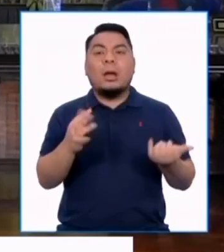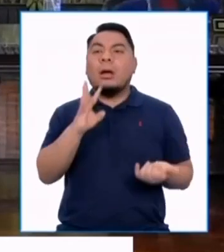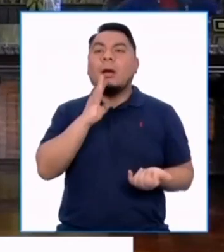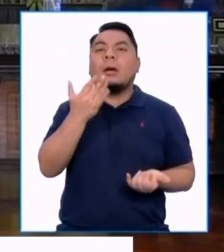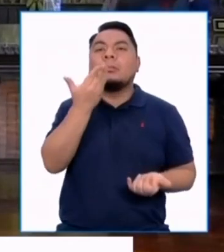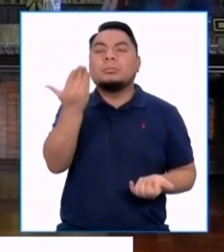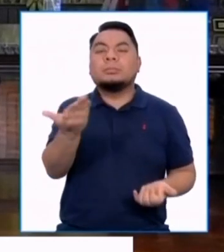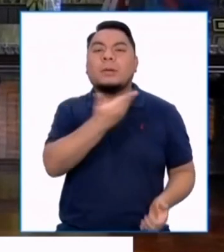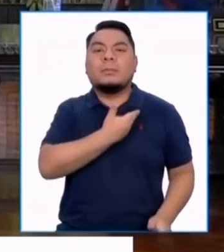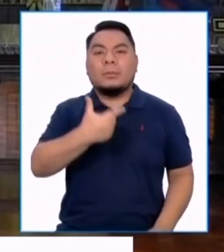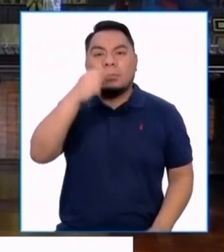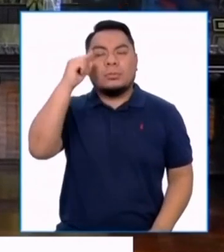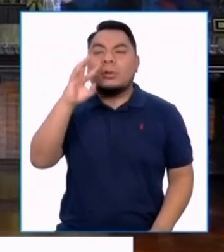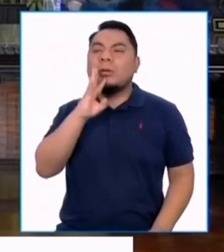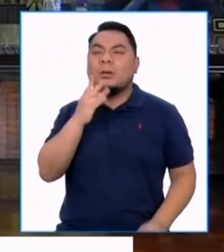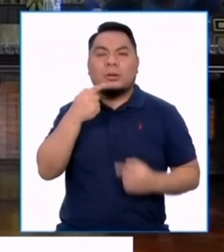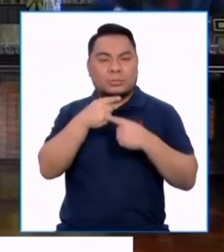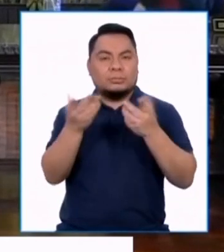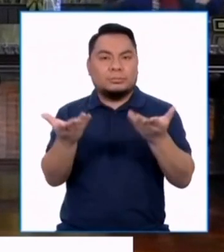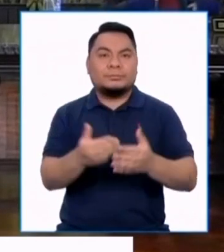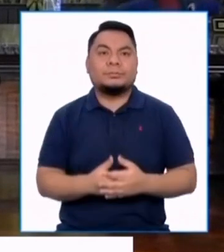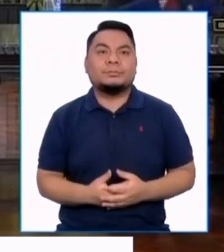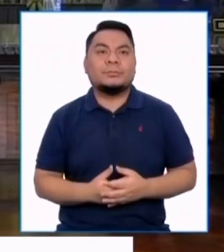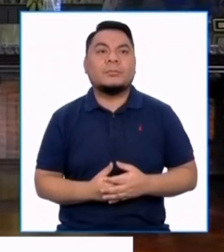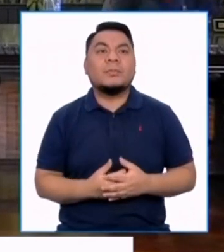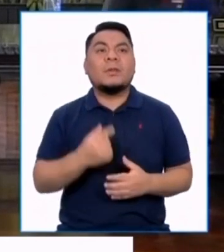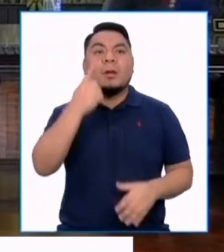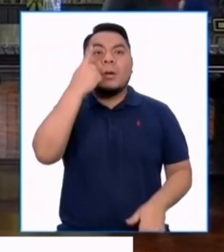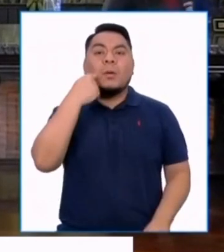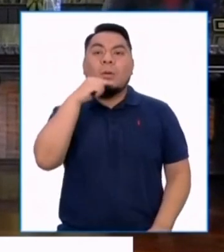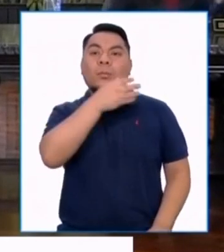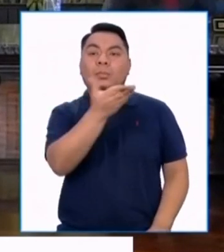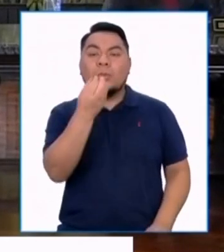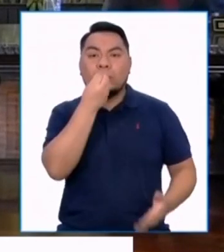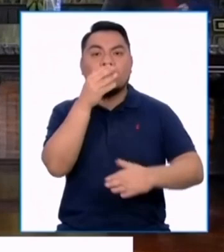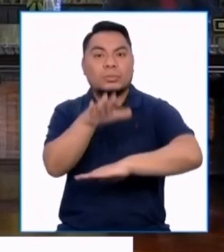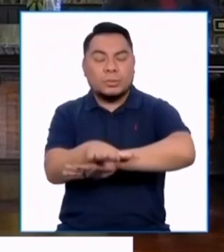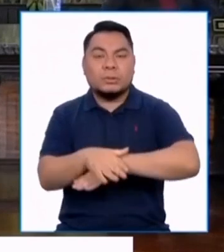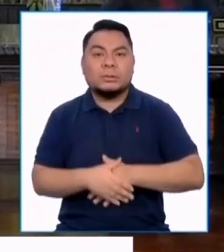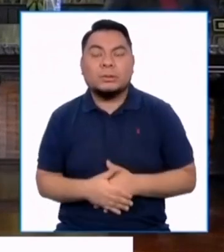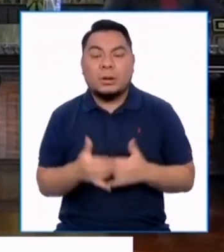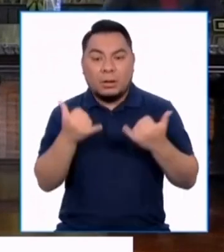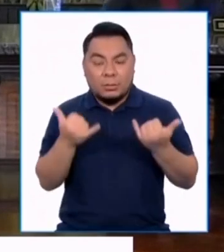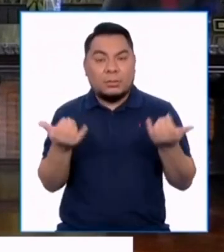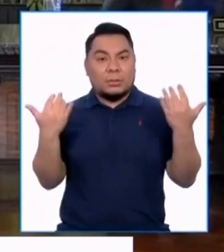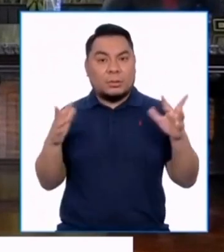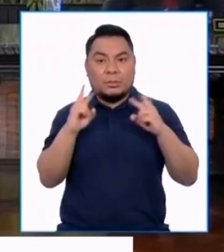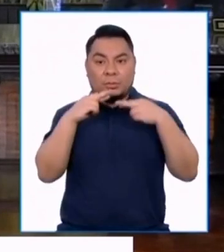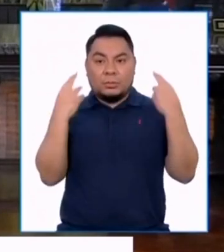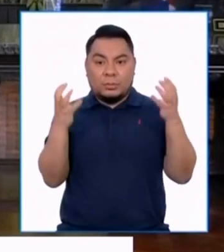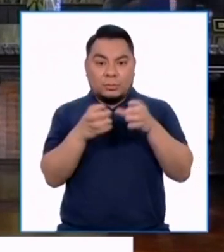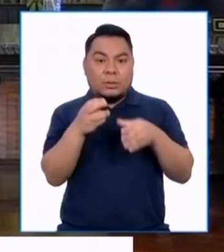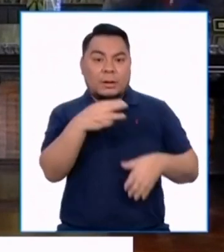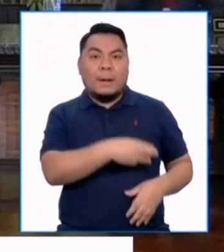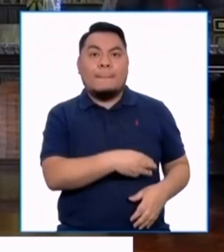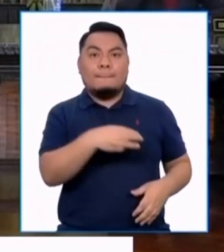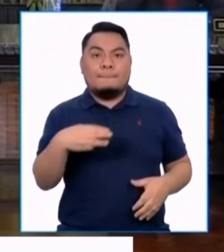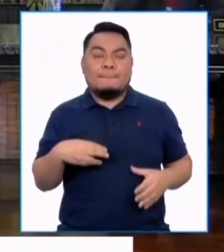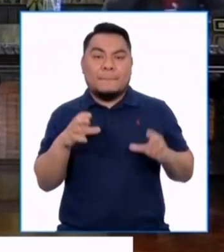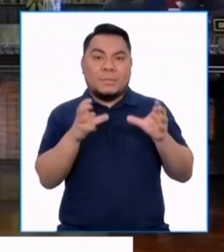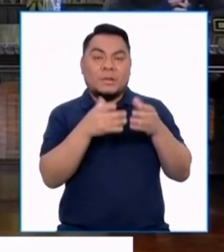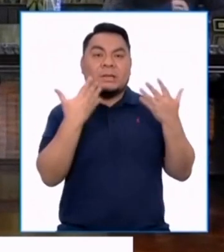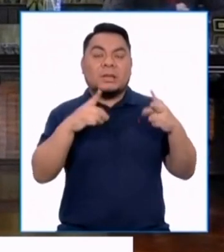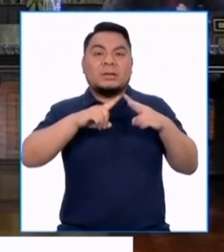muy buenas tardes en el marco la sesión del consejo de ministros se inició el pronunciamiento del señor presidente de la república